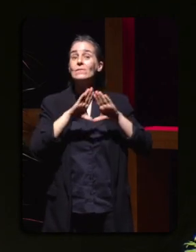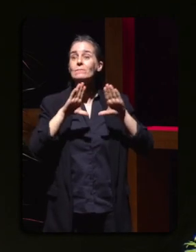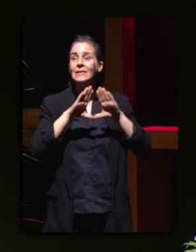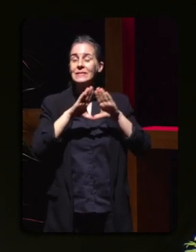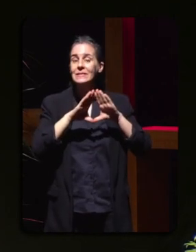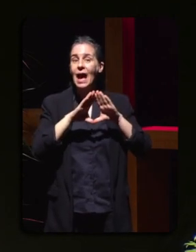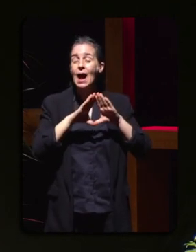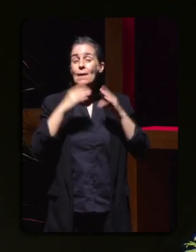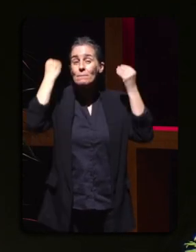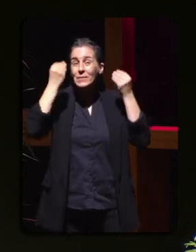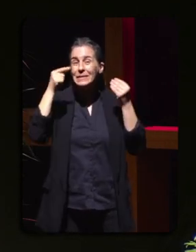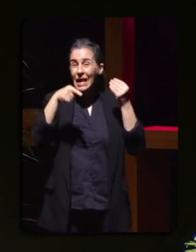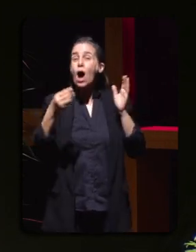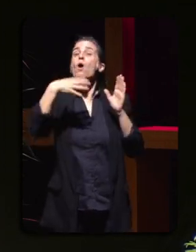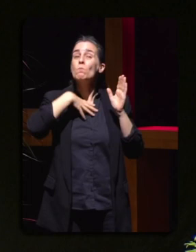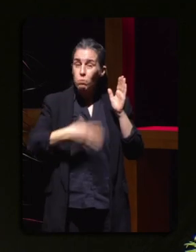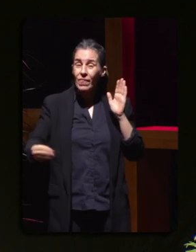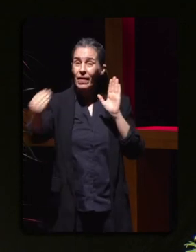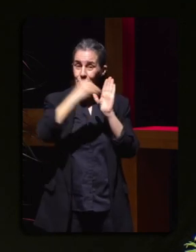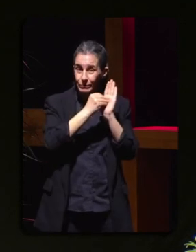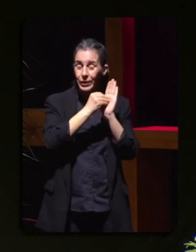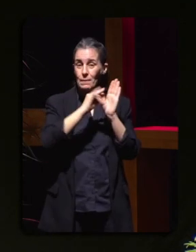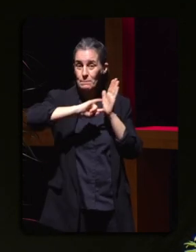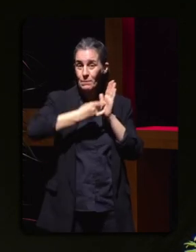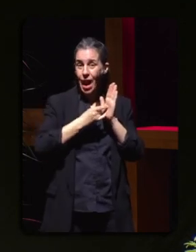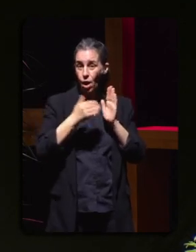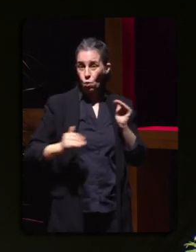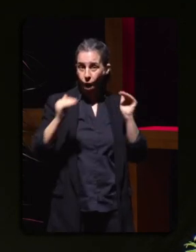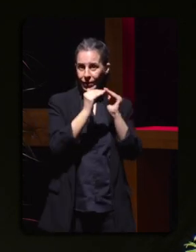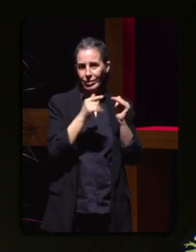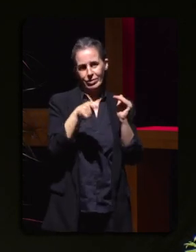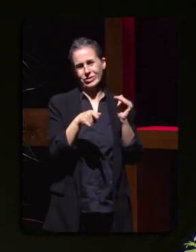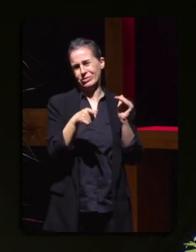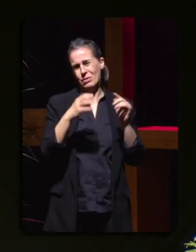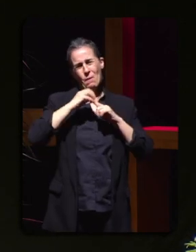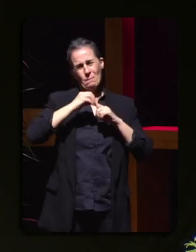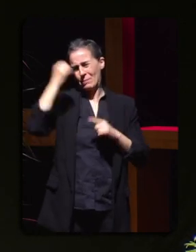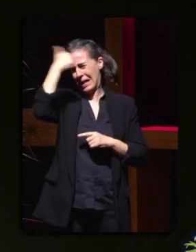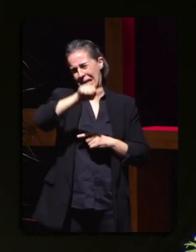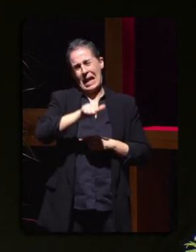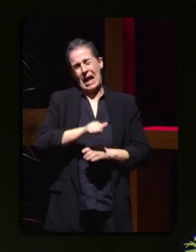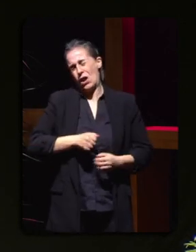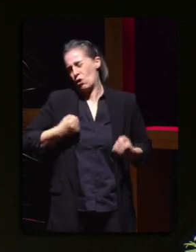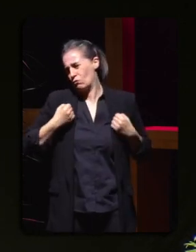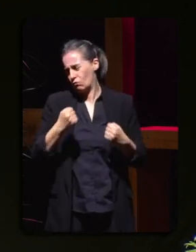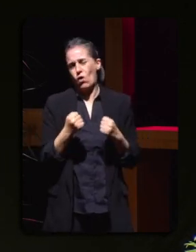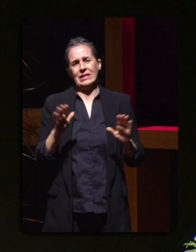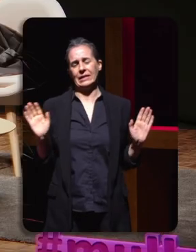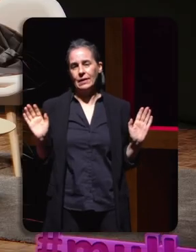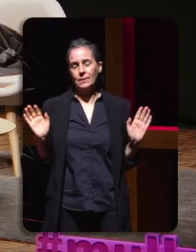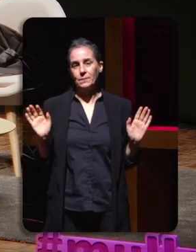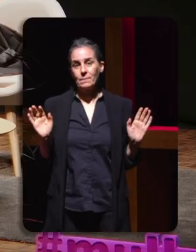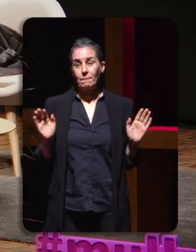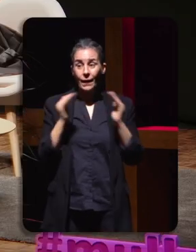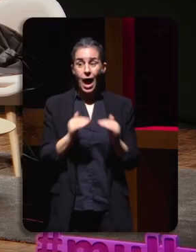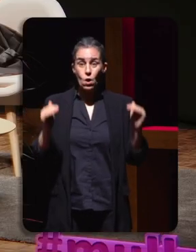entiende por un plan de igualdad o sea digo se puede ser patriarcal pero habría que esforzarse mucho en plan que no que